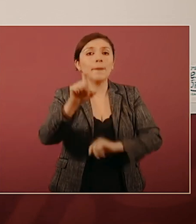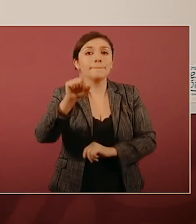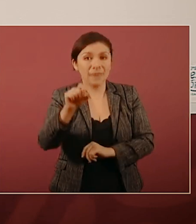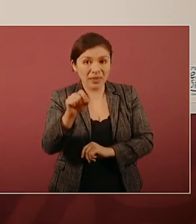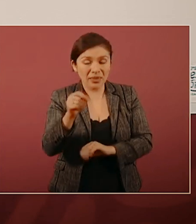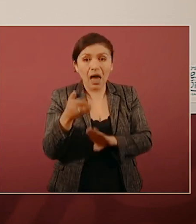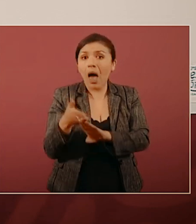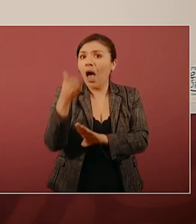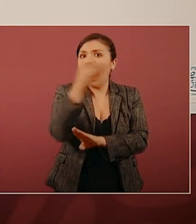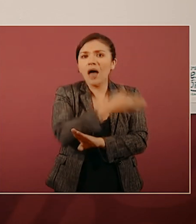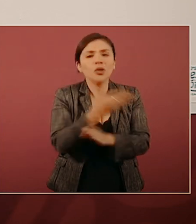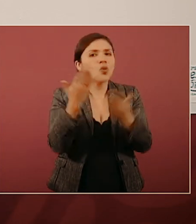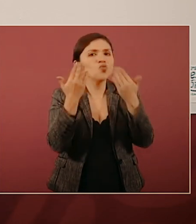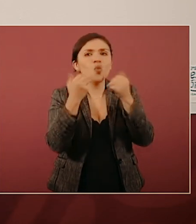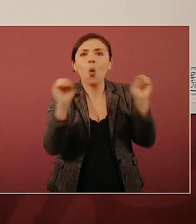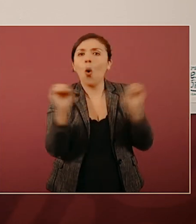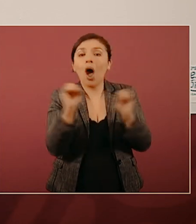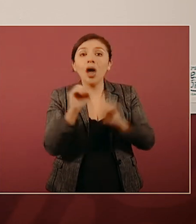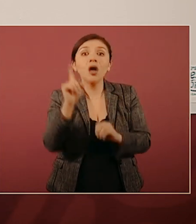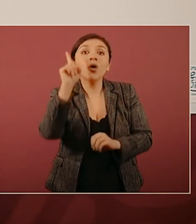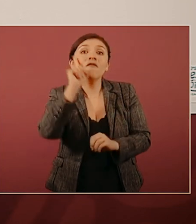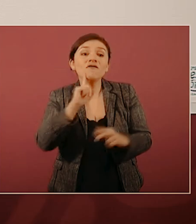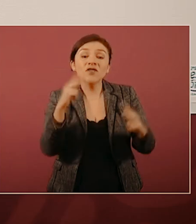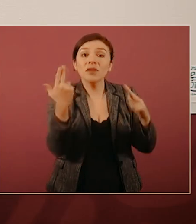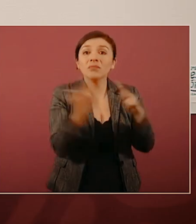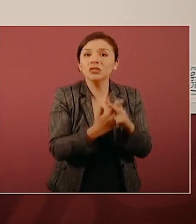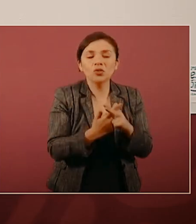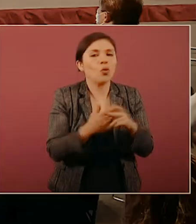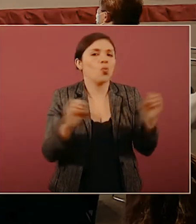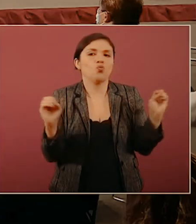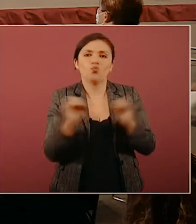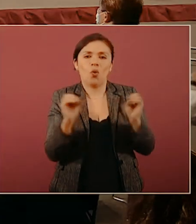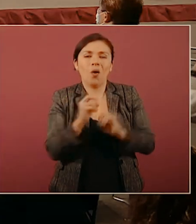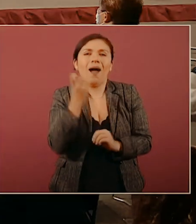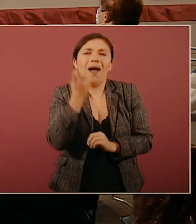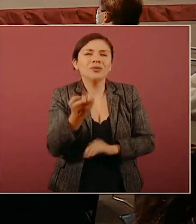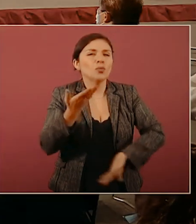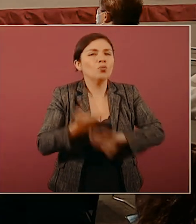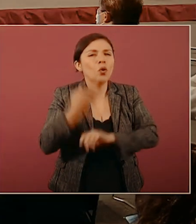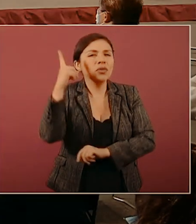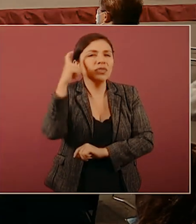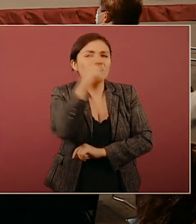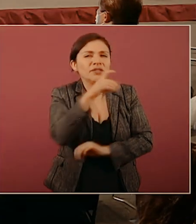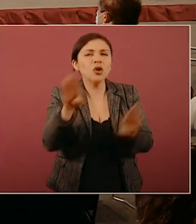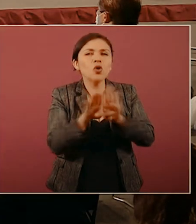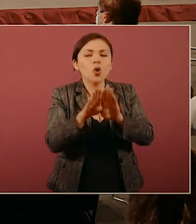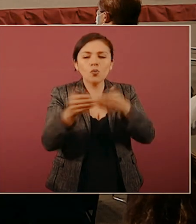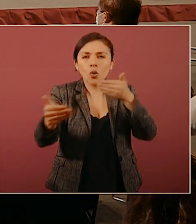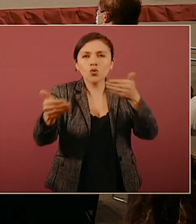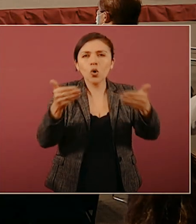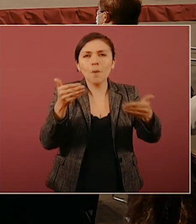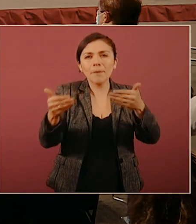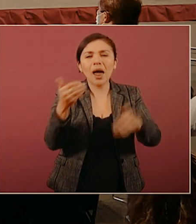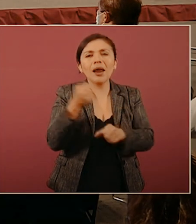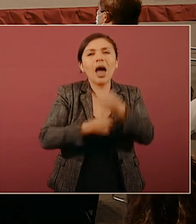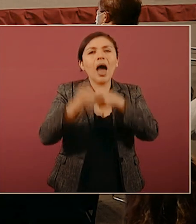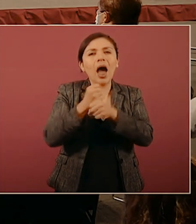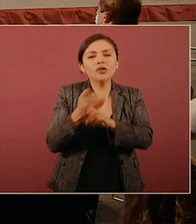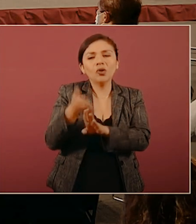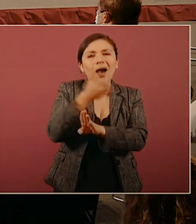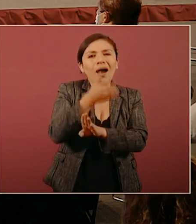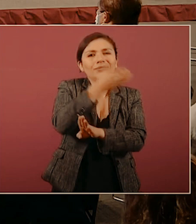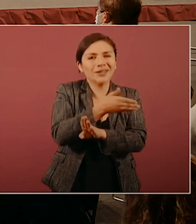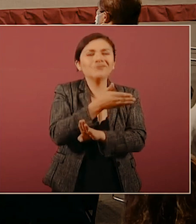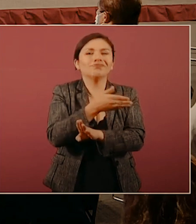Antes no había la tipificación de este delito, por eso es bien difícil hacer los comparativos con años anteriores,